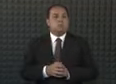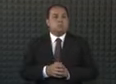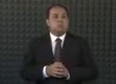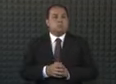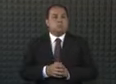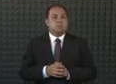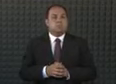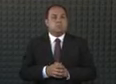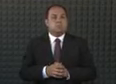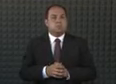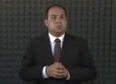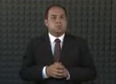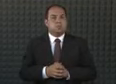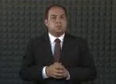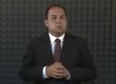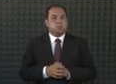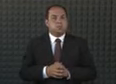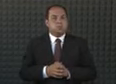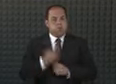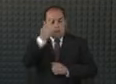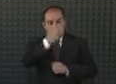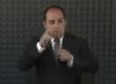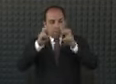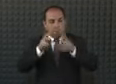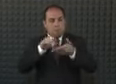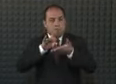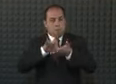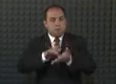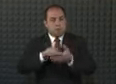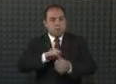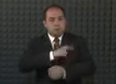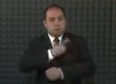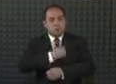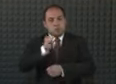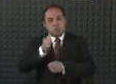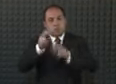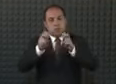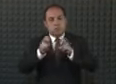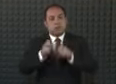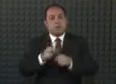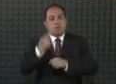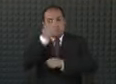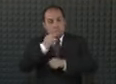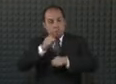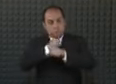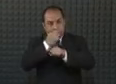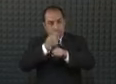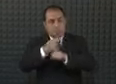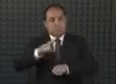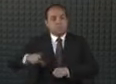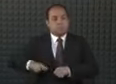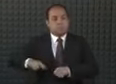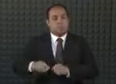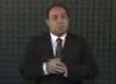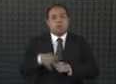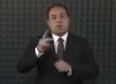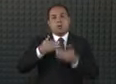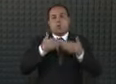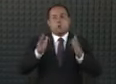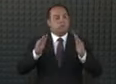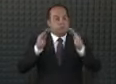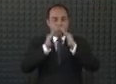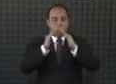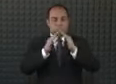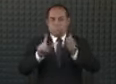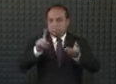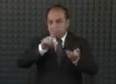vamos a ver temas de apoyo para salud y algunas otras cuestiones que va a haber Secretaría de Gobierno para poderles dar apoyo. Pero no se abre un albergue como tal en